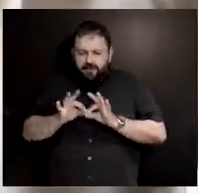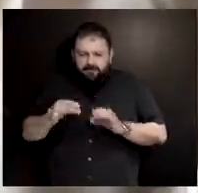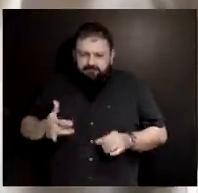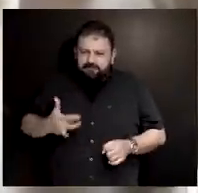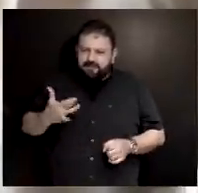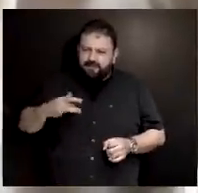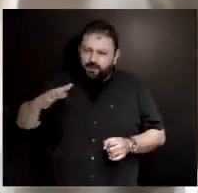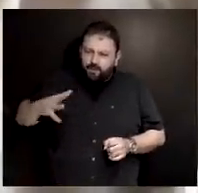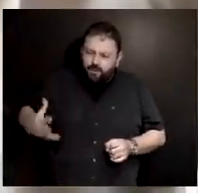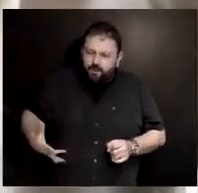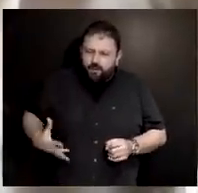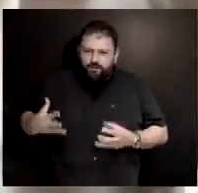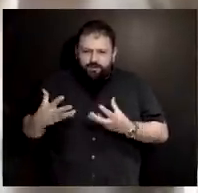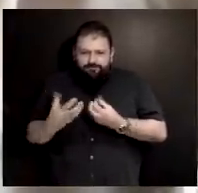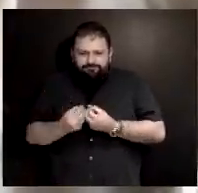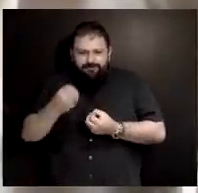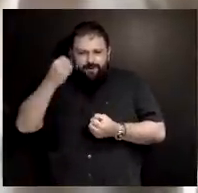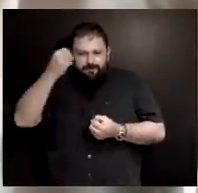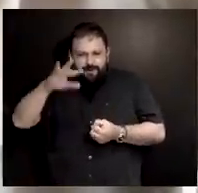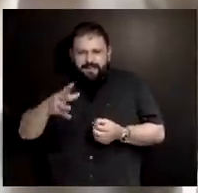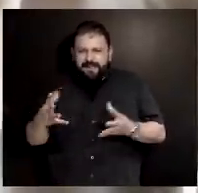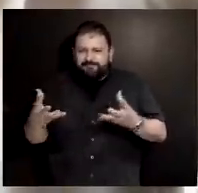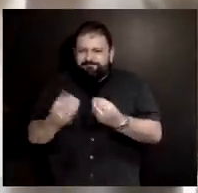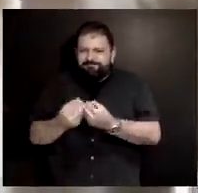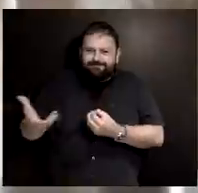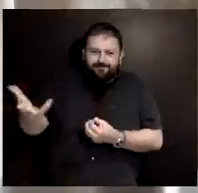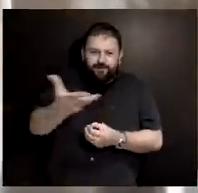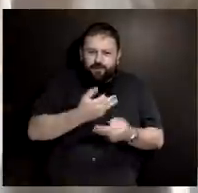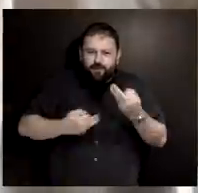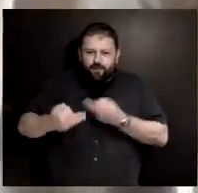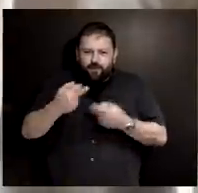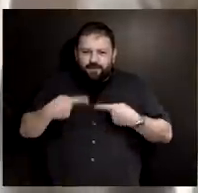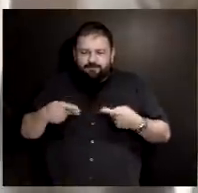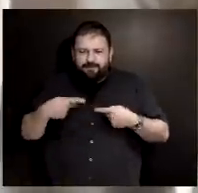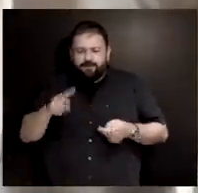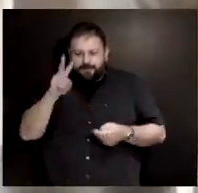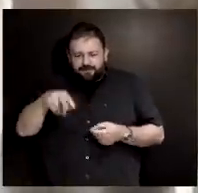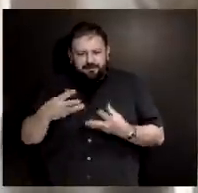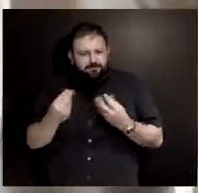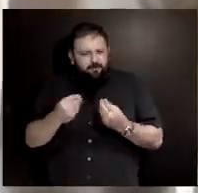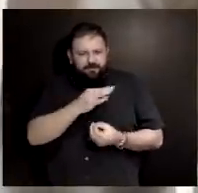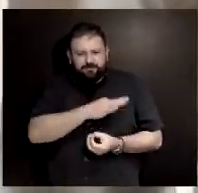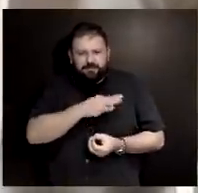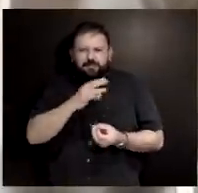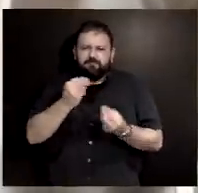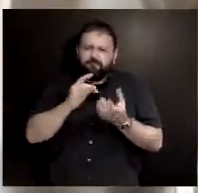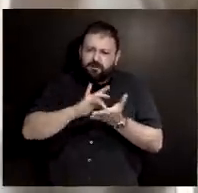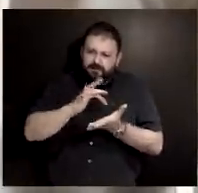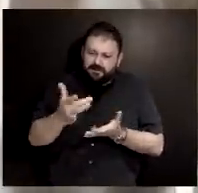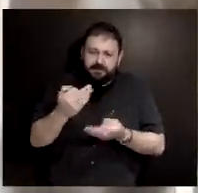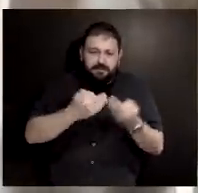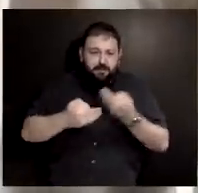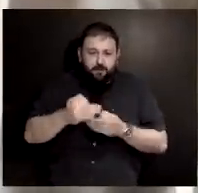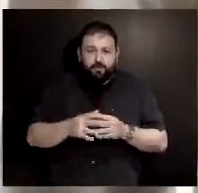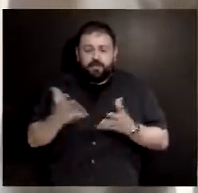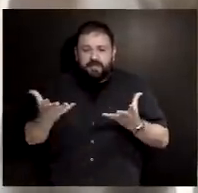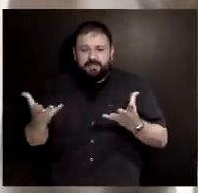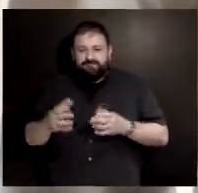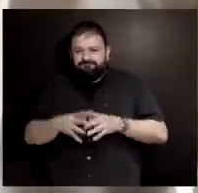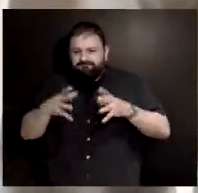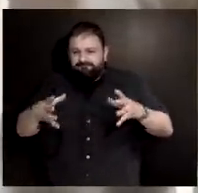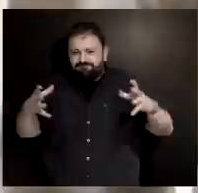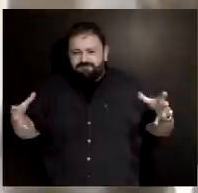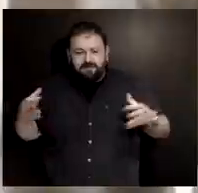esta compañía y de esta gran familia Morado. Muchísimas felicidades. Felicidades, muchas gracias a todos por hacernos crecer. Yo me llamo Mauri,